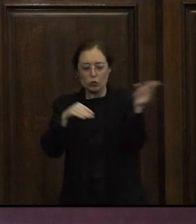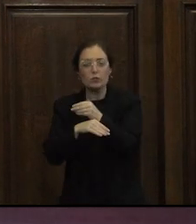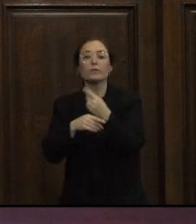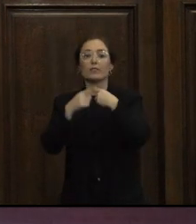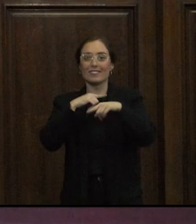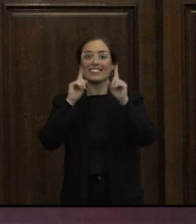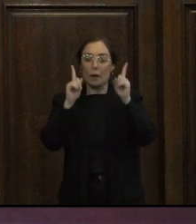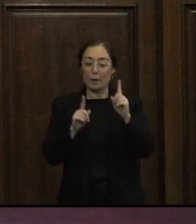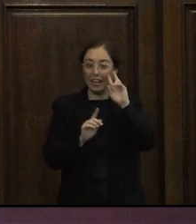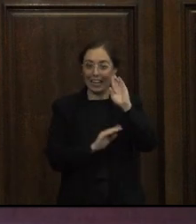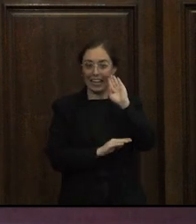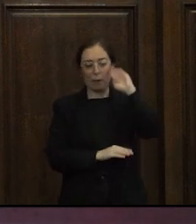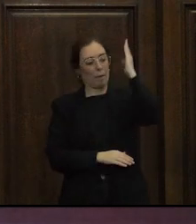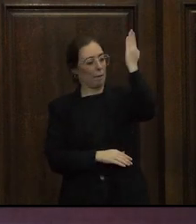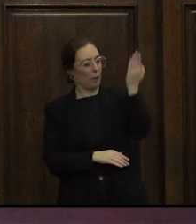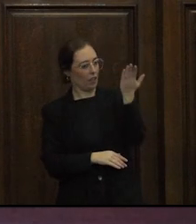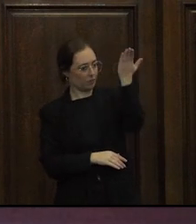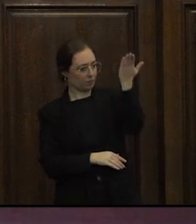representa,